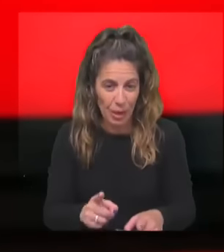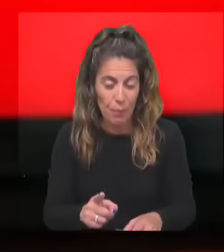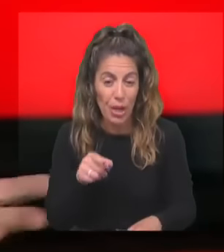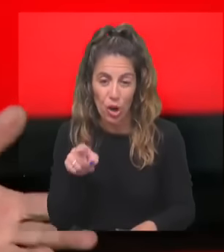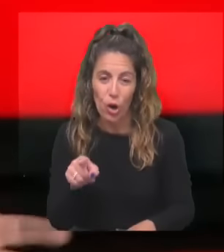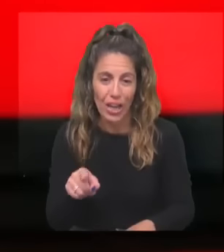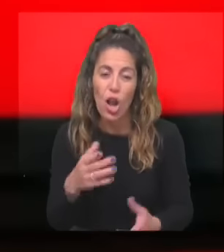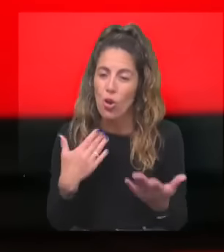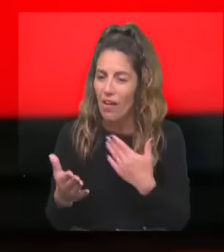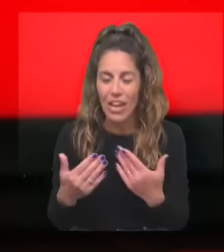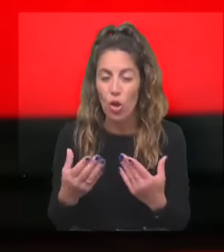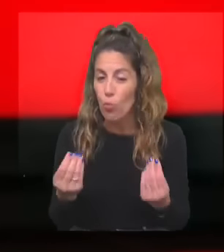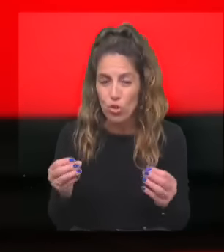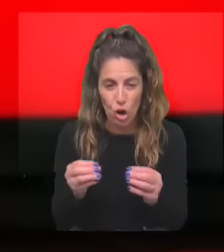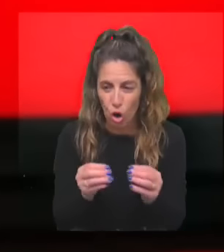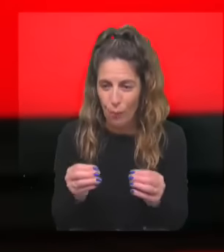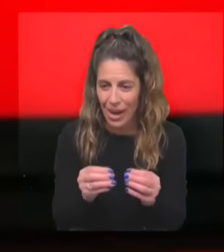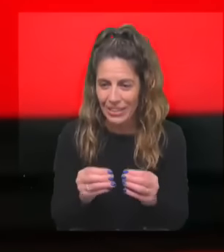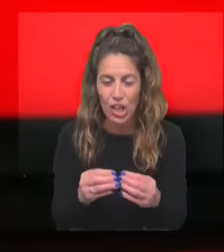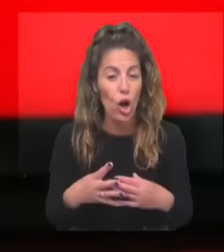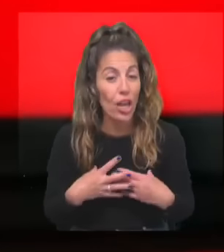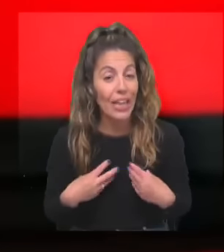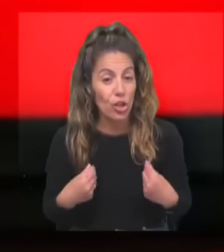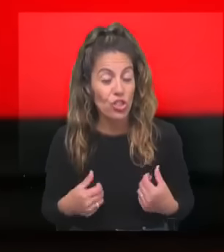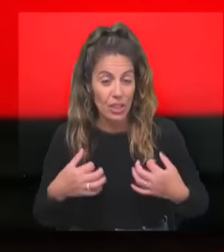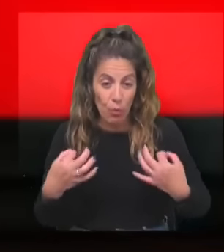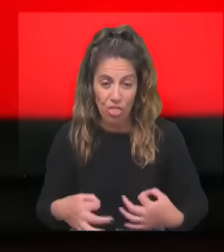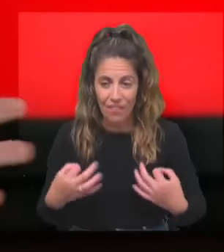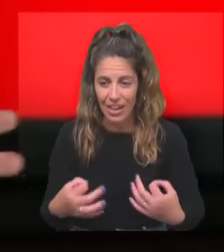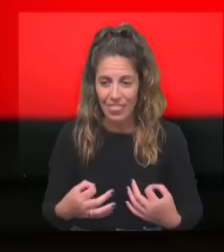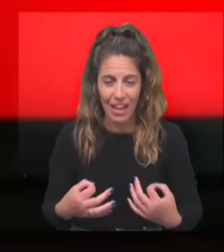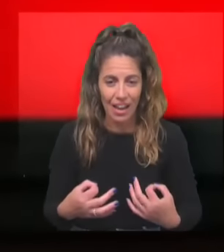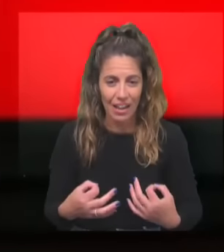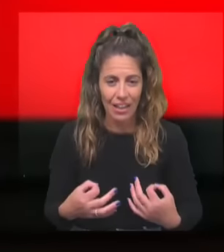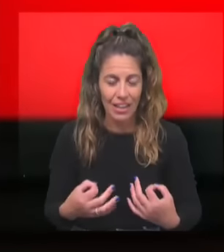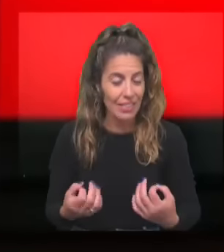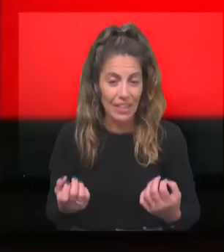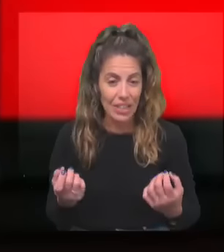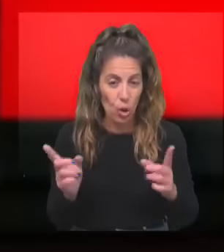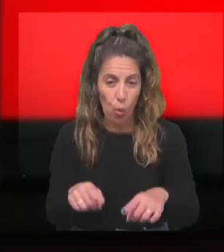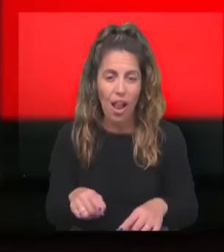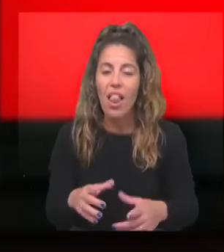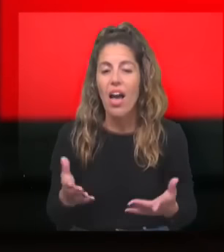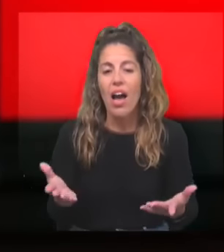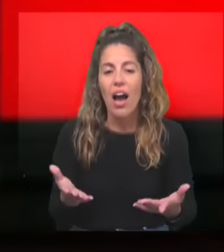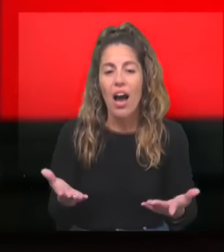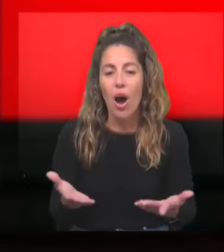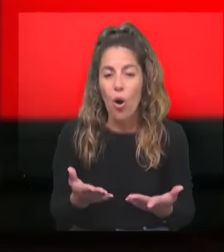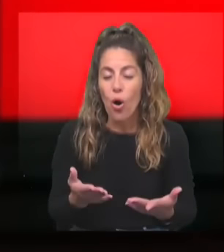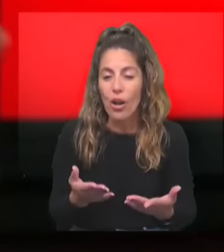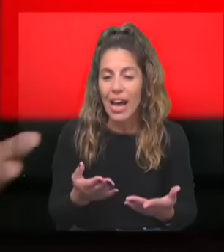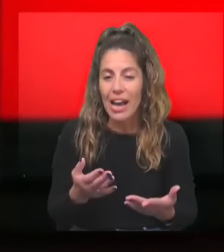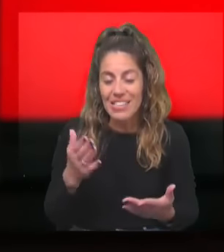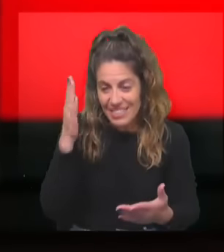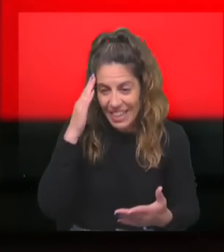y lo he hablado con muchos colegas, ¿no? Es decir, que lo sentimos también, ¿no? Ahora sé que se ha establecido el Día de la Gestión Cultural,